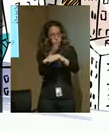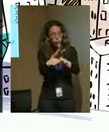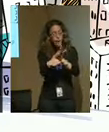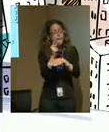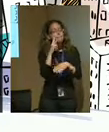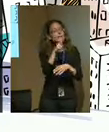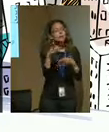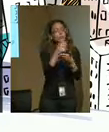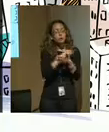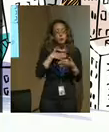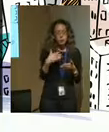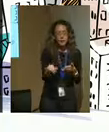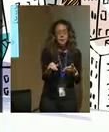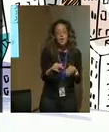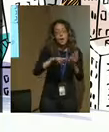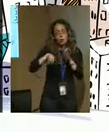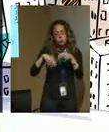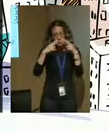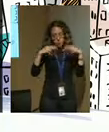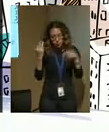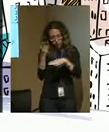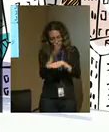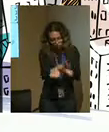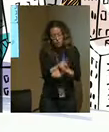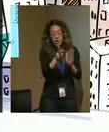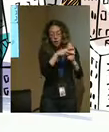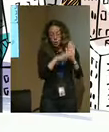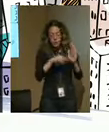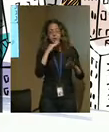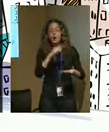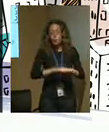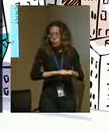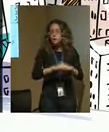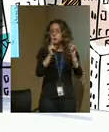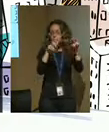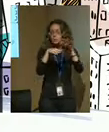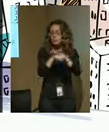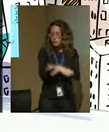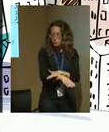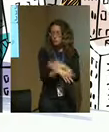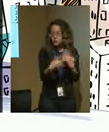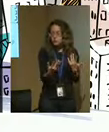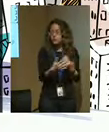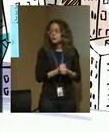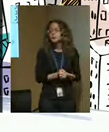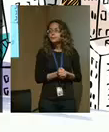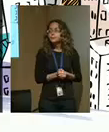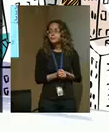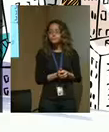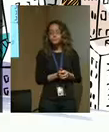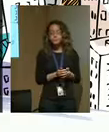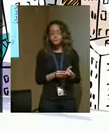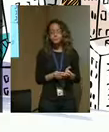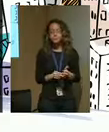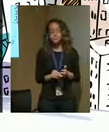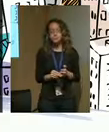rigurosamente, sobre todo las últimas publicaciones, rigurosamente cumplen la normativa de accesibilidad, en este caso en cuanto a lectura.